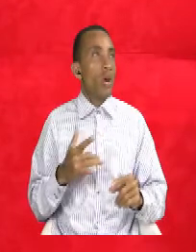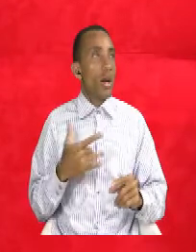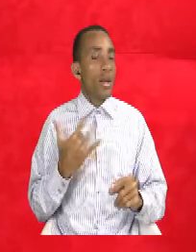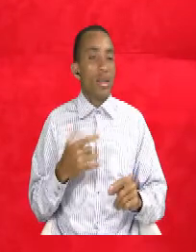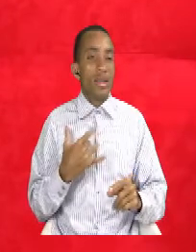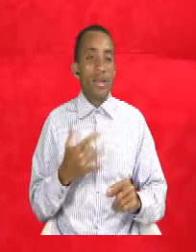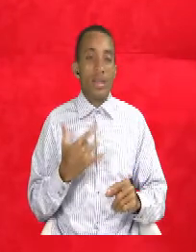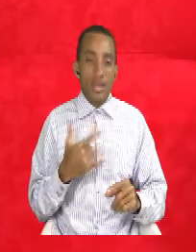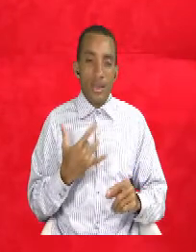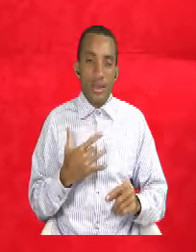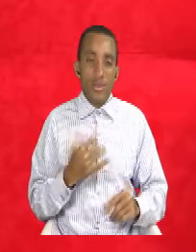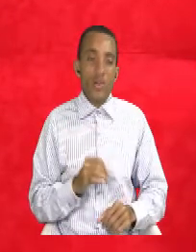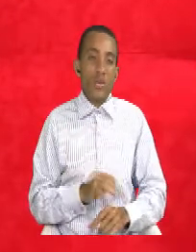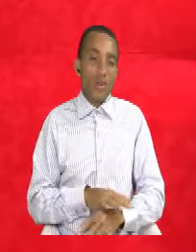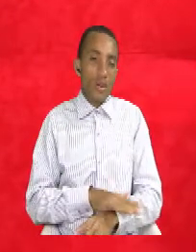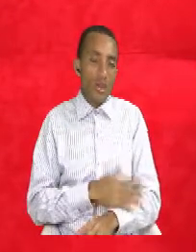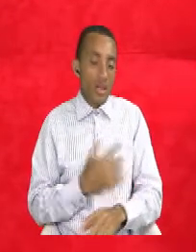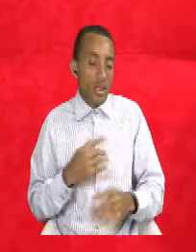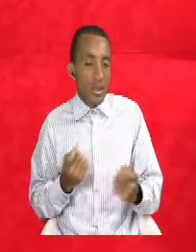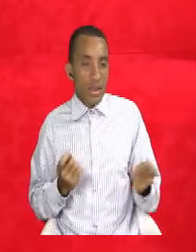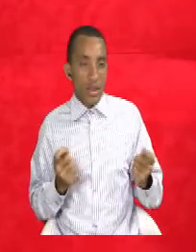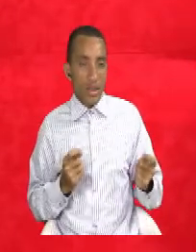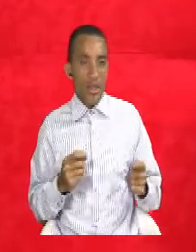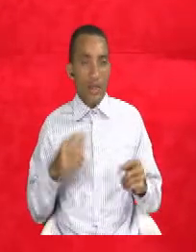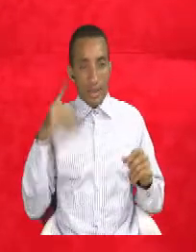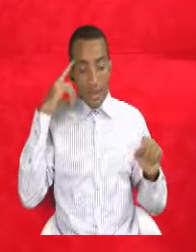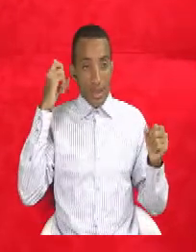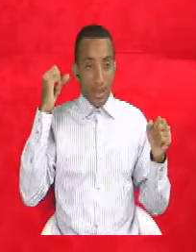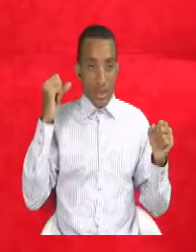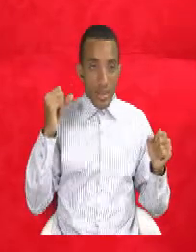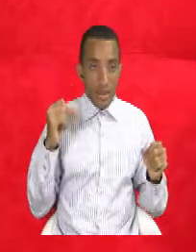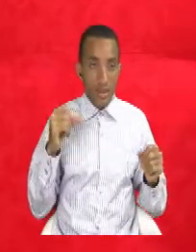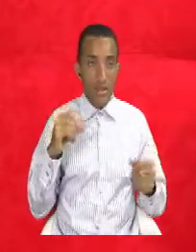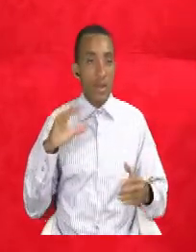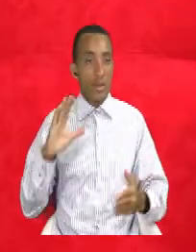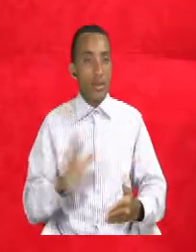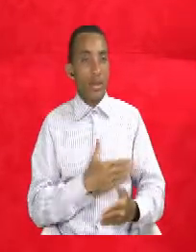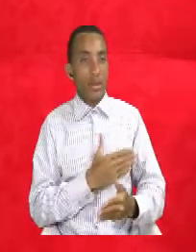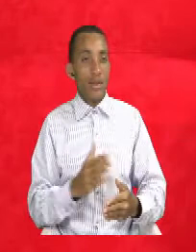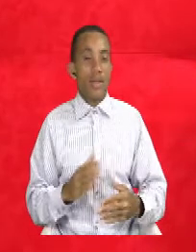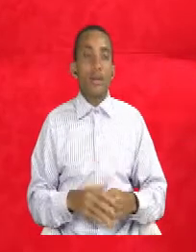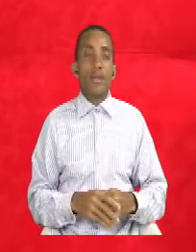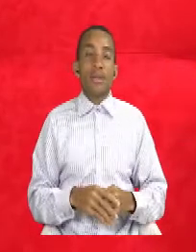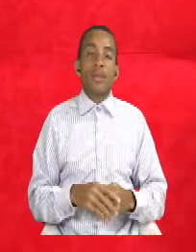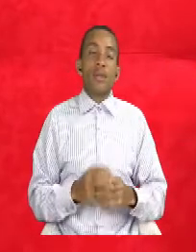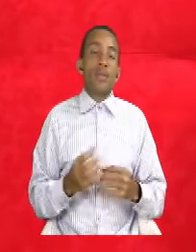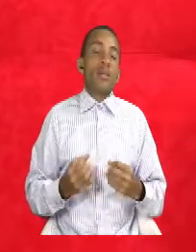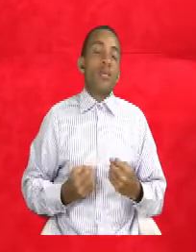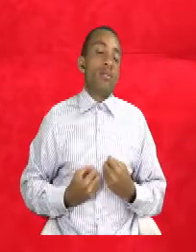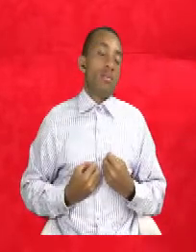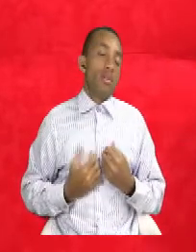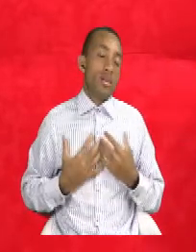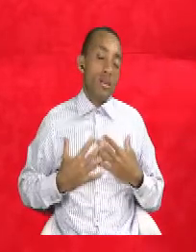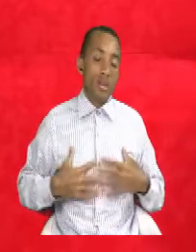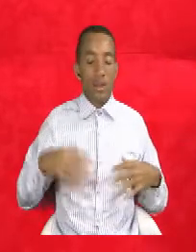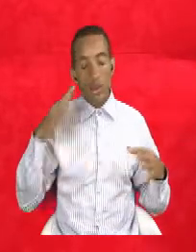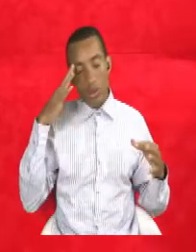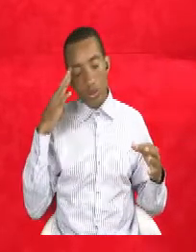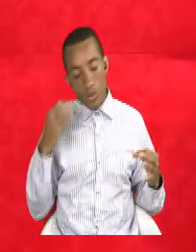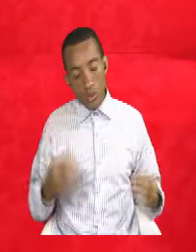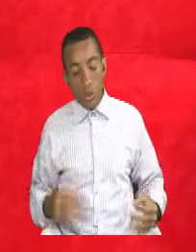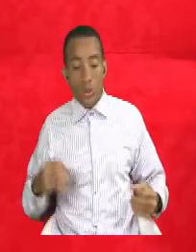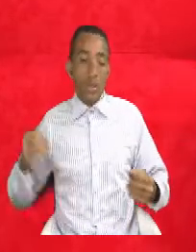he aprendido a controlar mis emociones y a no desesperarme y a cantar para liberarme de estas situaciones que lo pueden llevar a